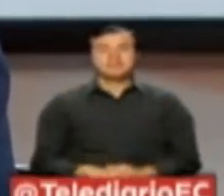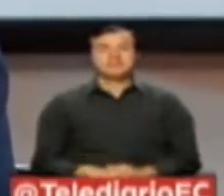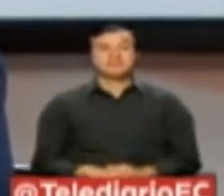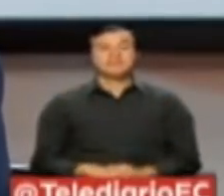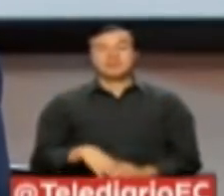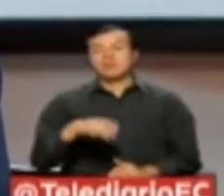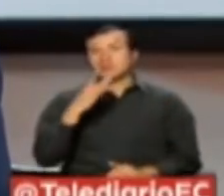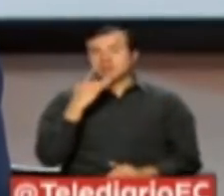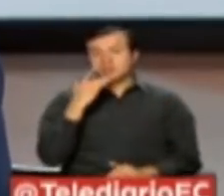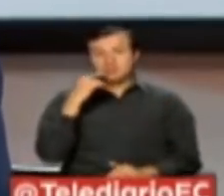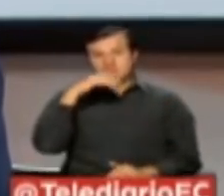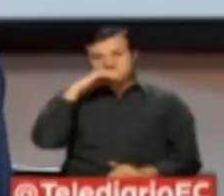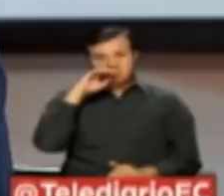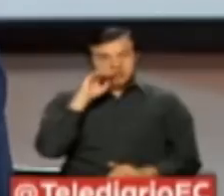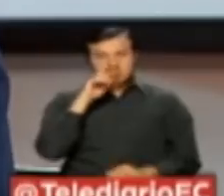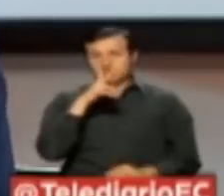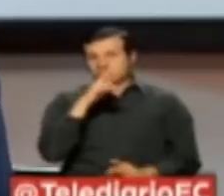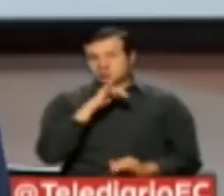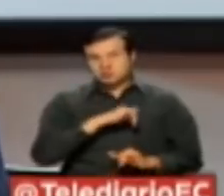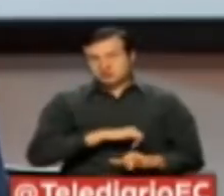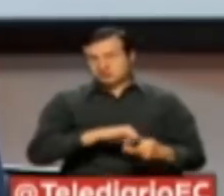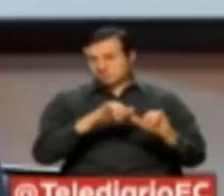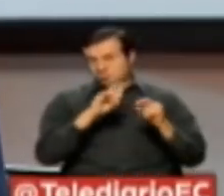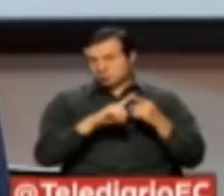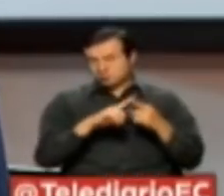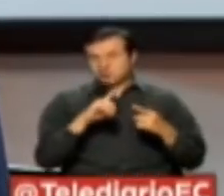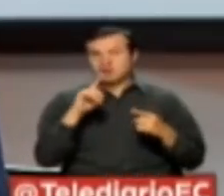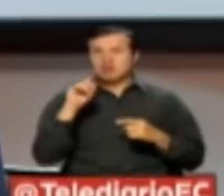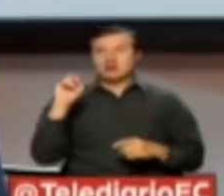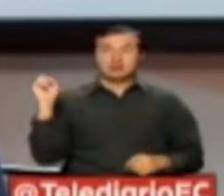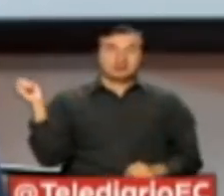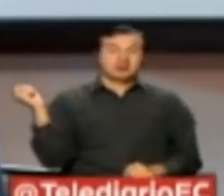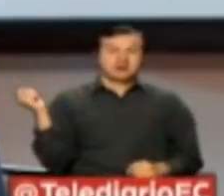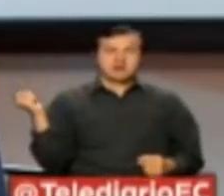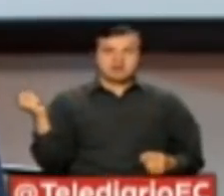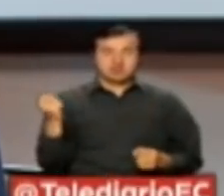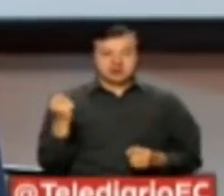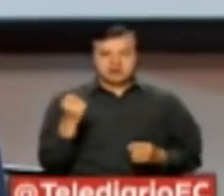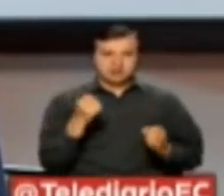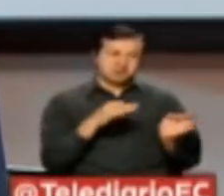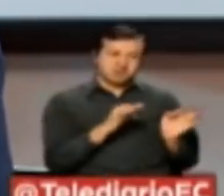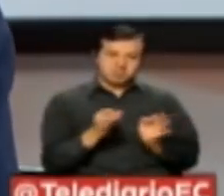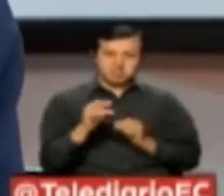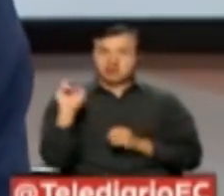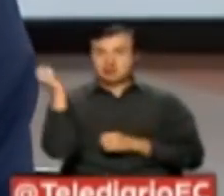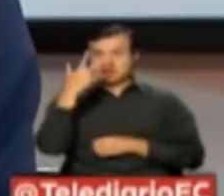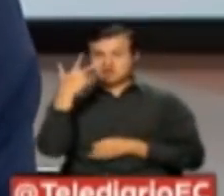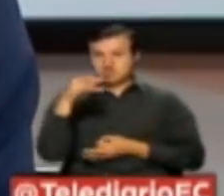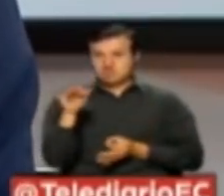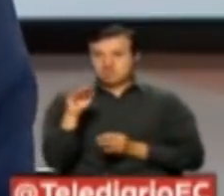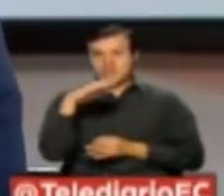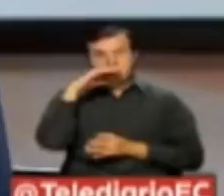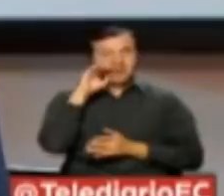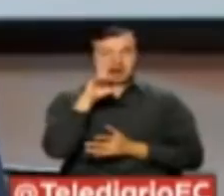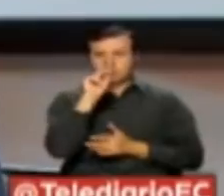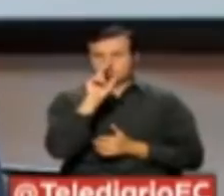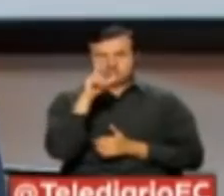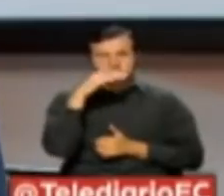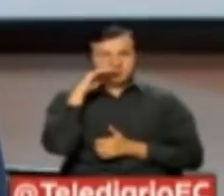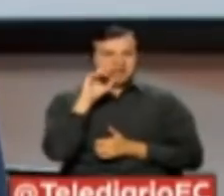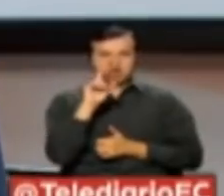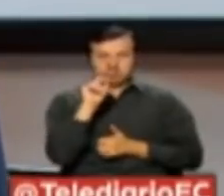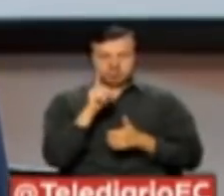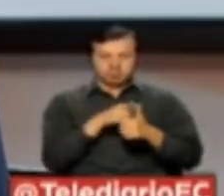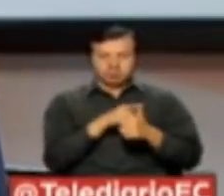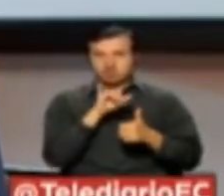preferencias por paco moncayo se mantiene y un tercer escenario en el que no le ponemos a paco moncayo si no